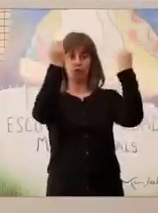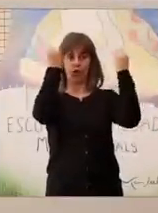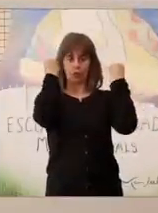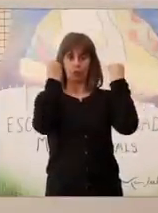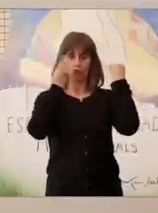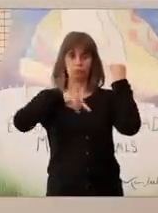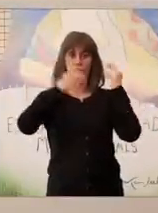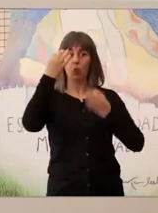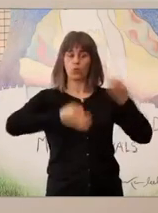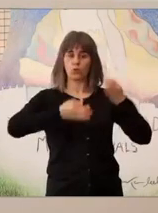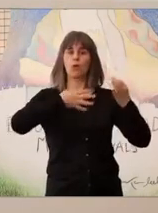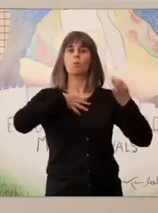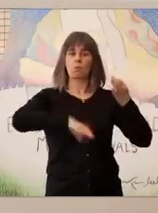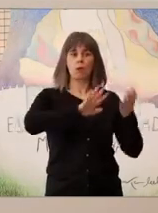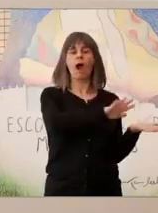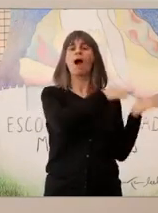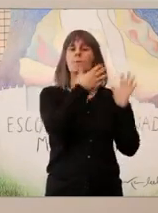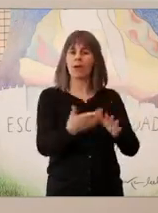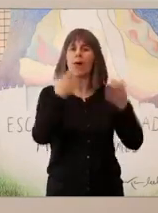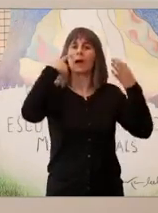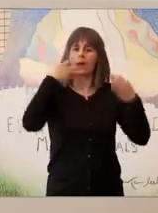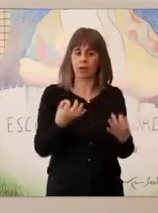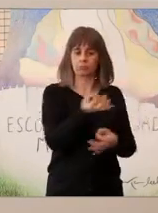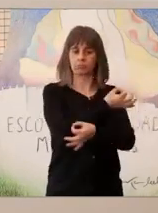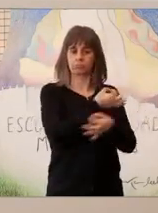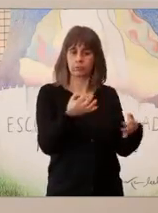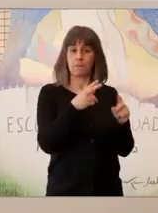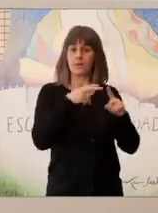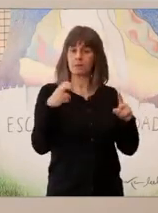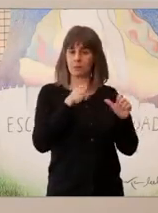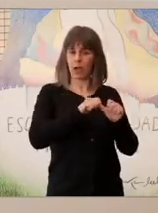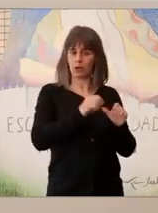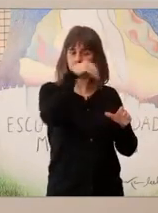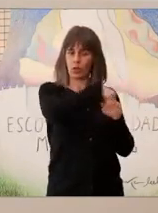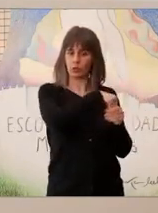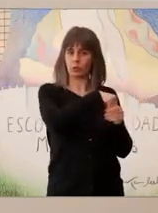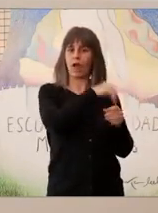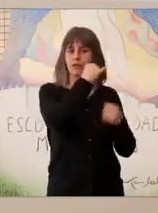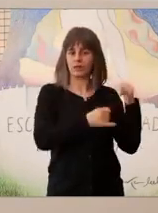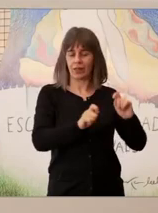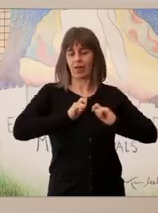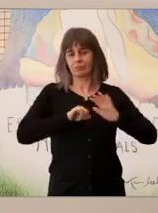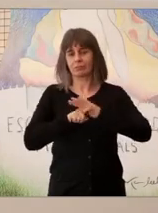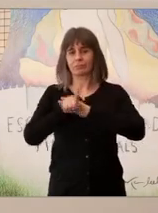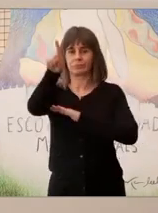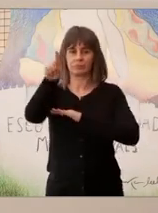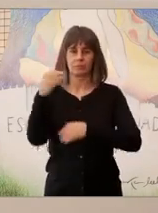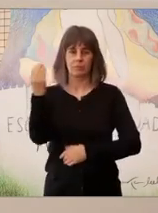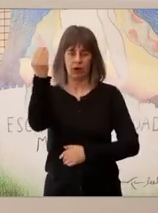esa justicia real, efectiva, con perspectiva de género, seguramente que avanzamos más. Pero claro,